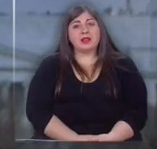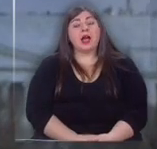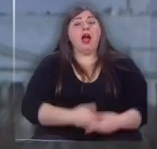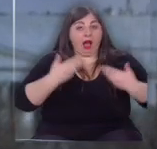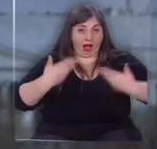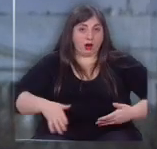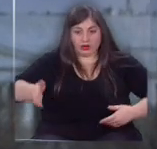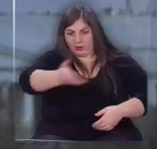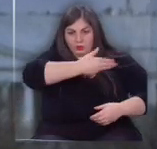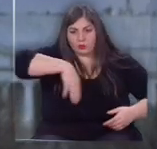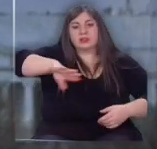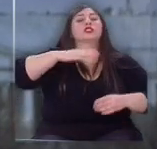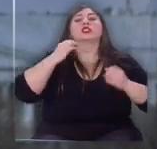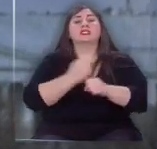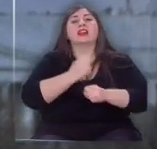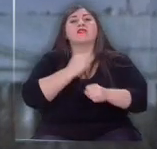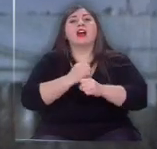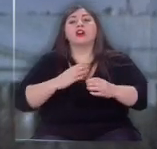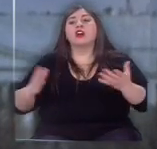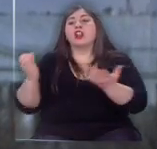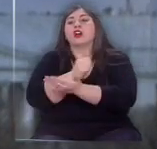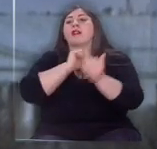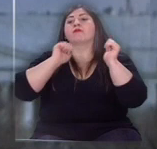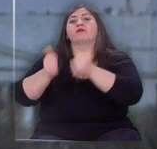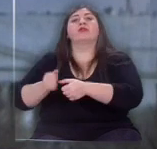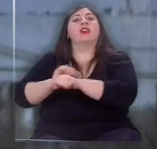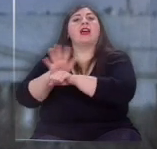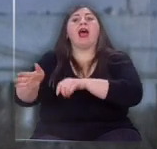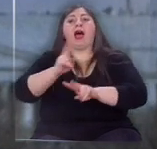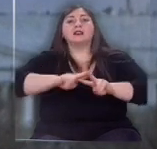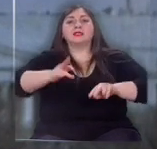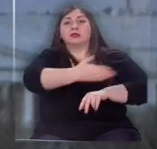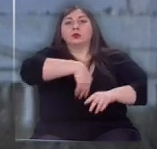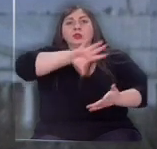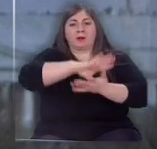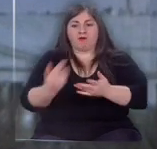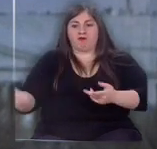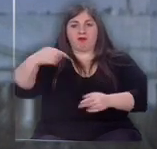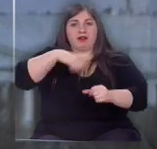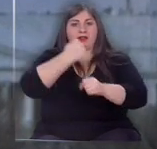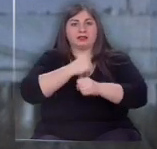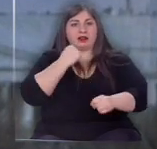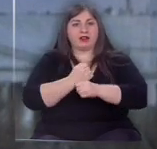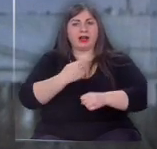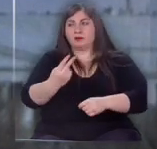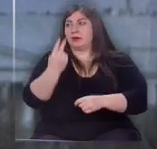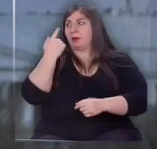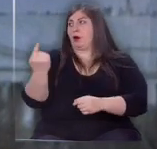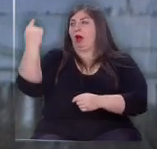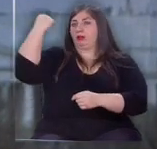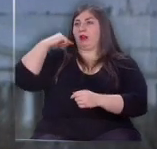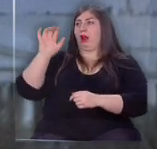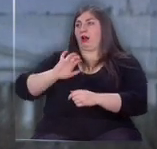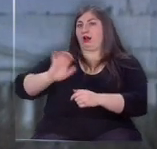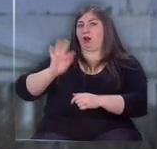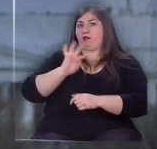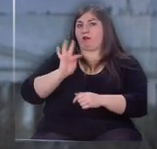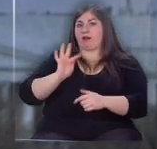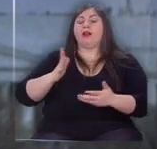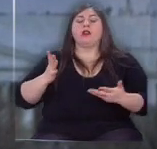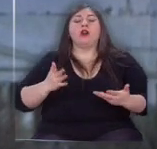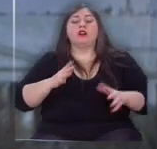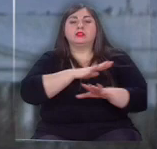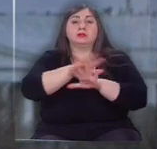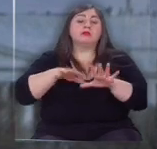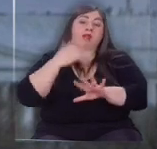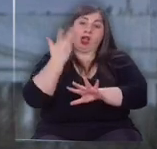Ahora nuestro trabajo es superar este brote y hacer que nuestro país vuelva a trabajar. Si miramos hacia atrás, en enero y febrero, los casos